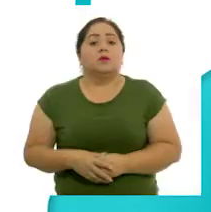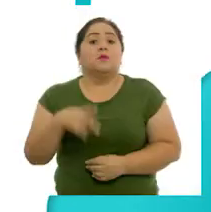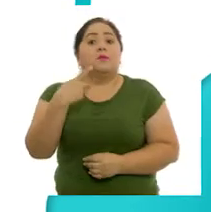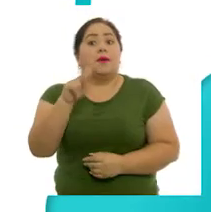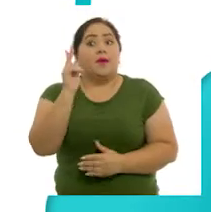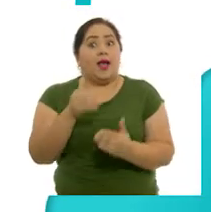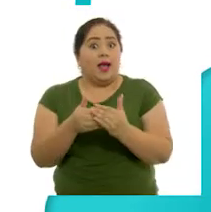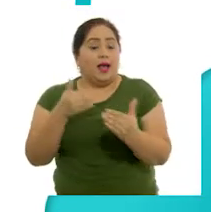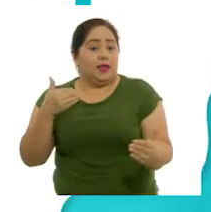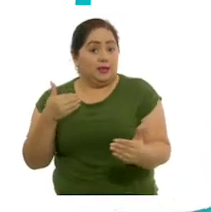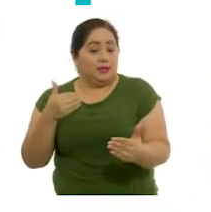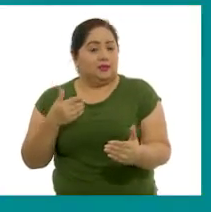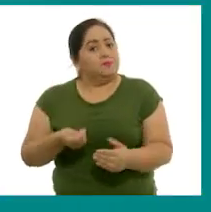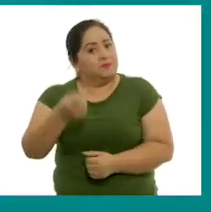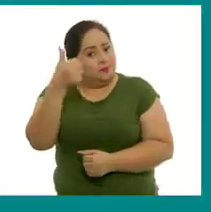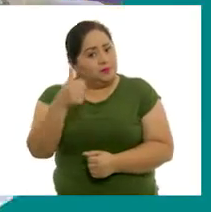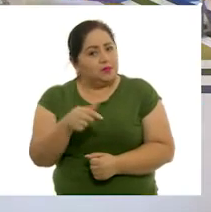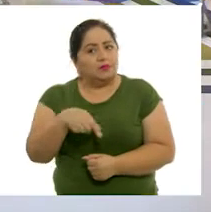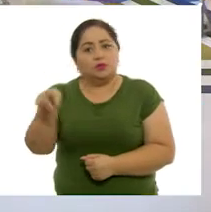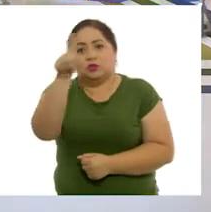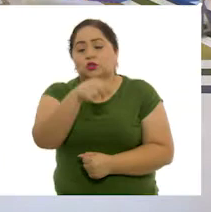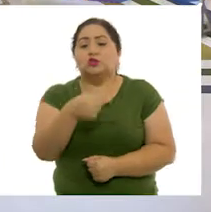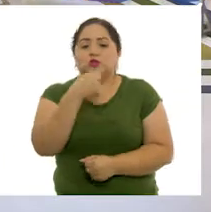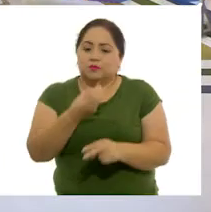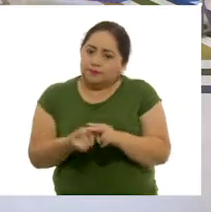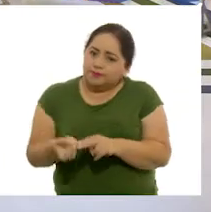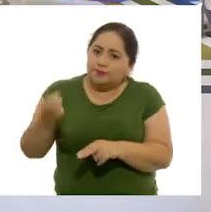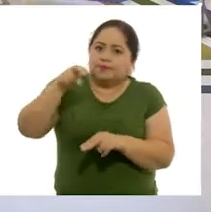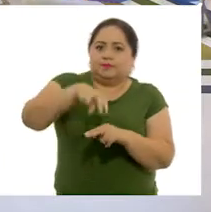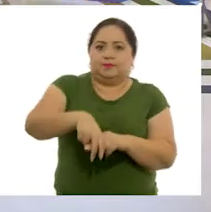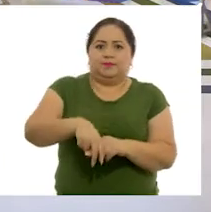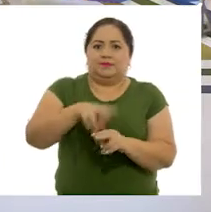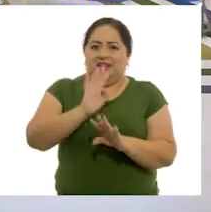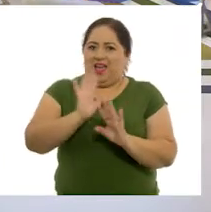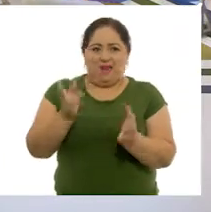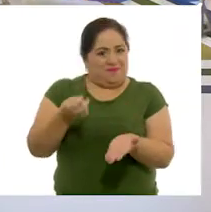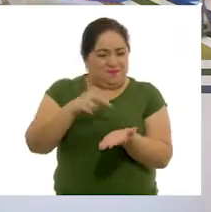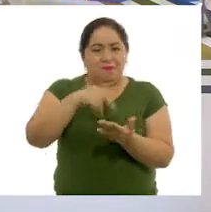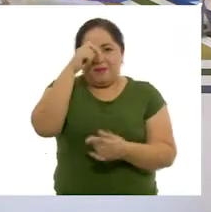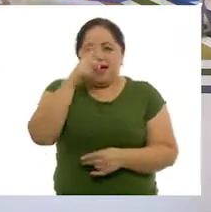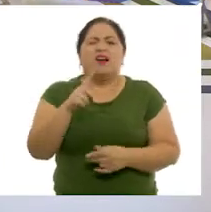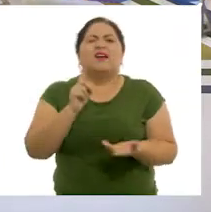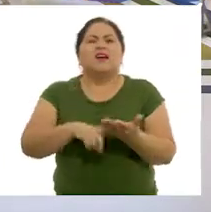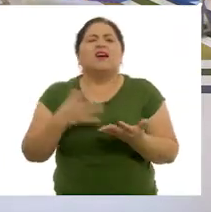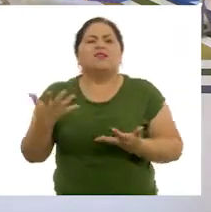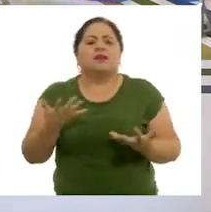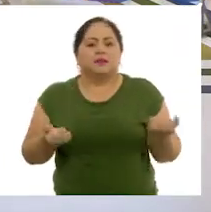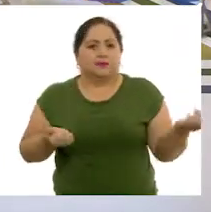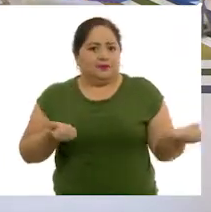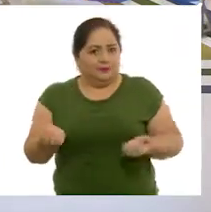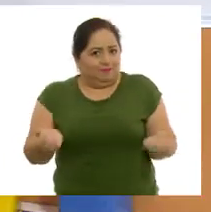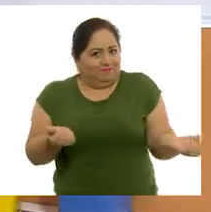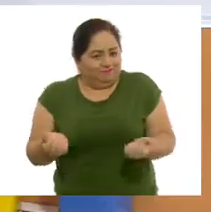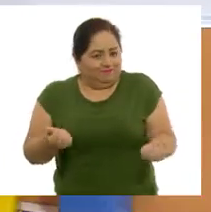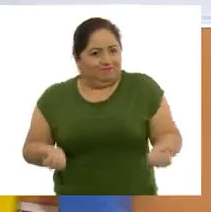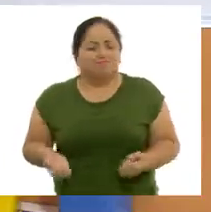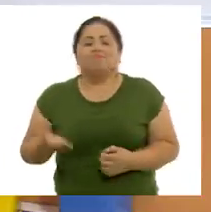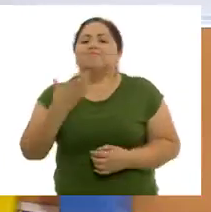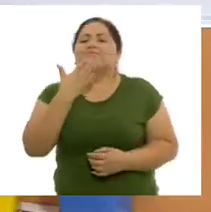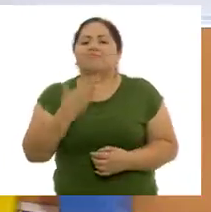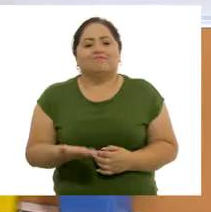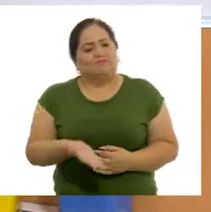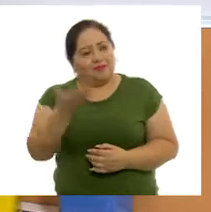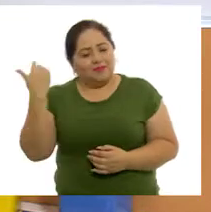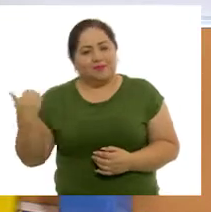Pero antes de irnos, maestro Lalo, vamos a pedirle a las niñas y a los niños que se levanten de sus lugares, porque ¿qué vamos a hacer? Ah, invítanos. Una pausa activa. Muy bien. Y vamos